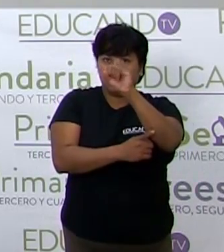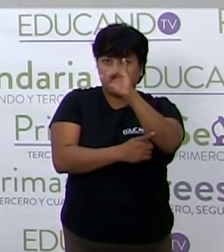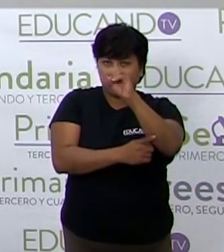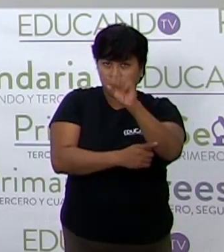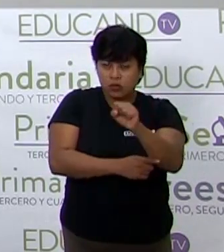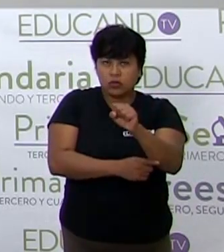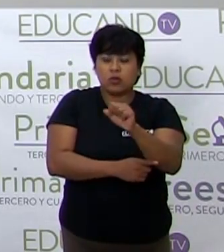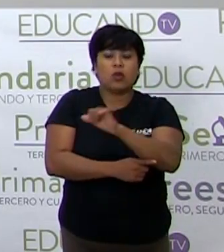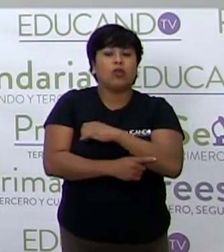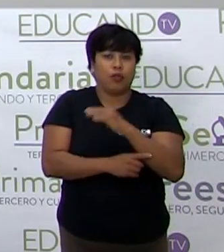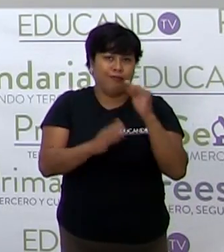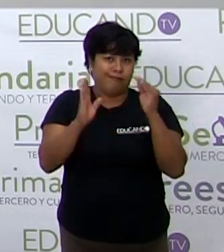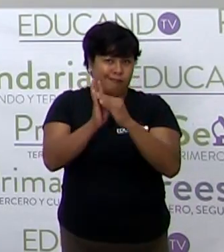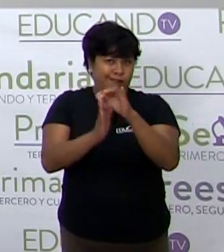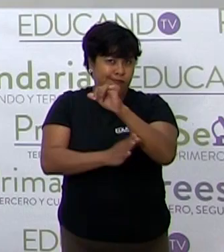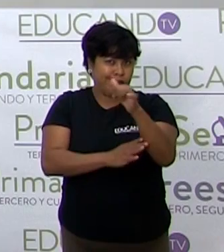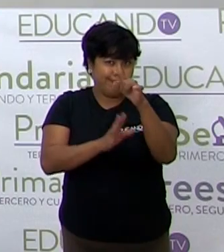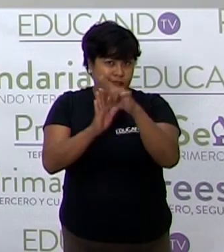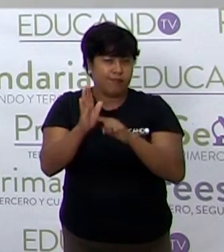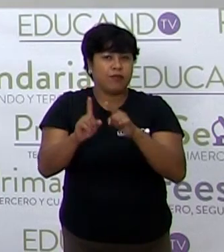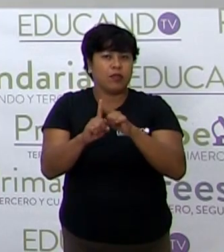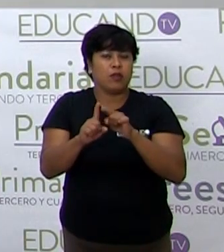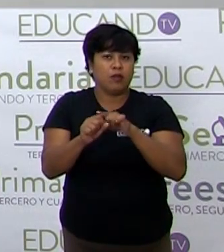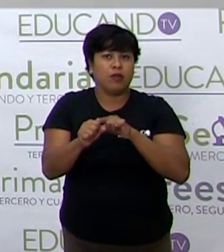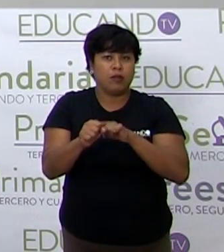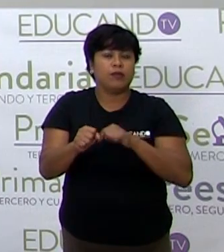aquí con otro color.